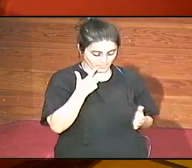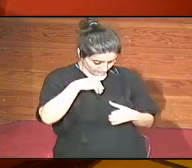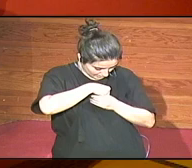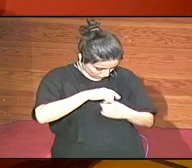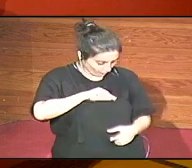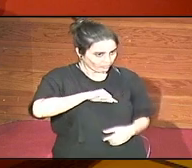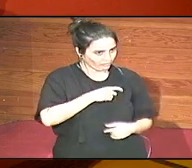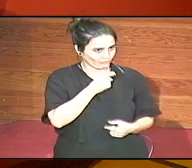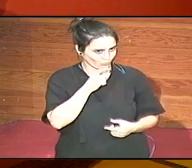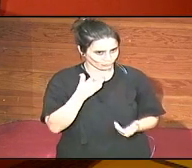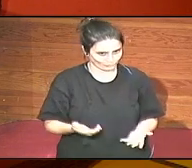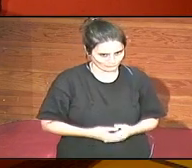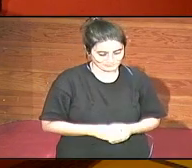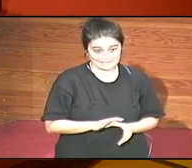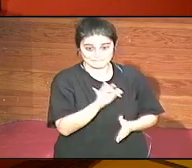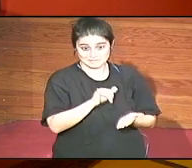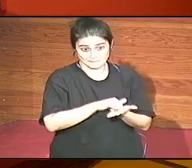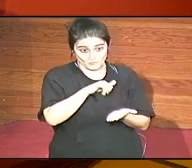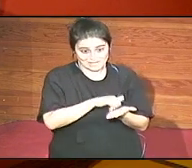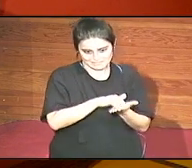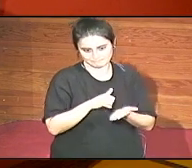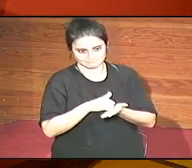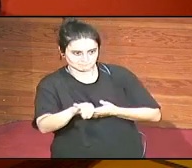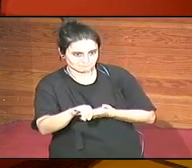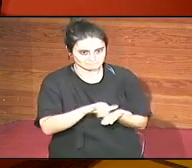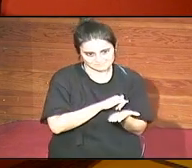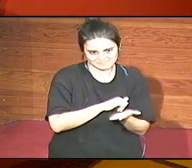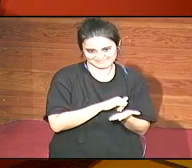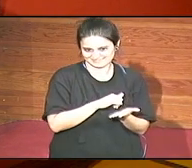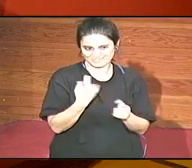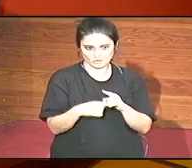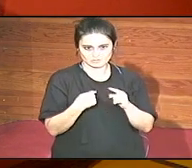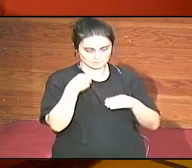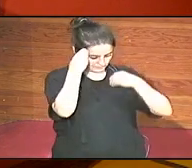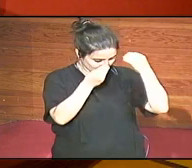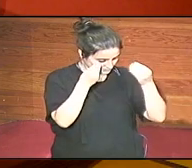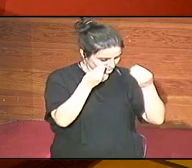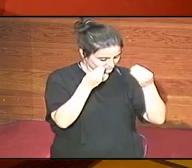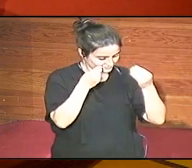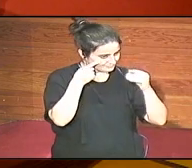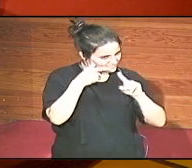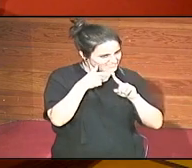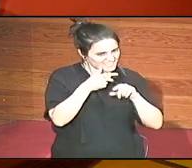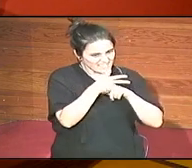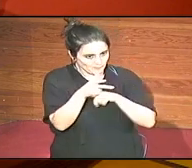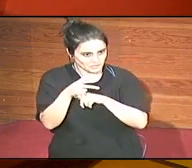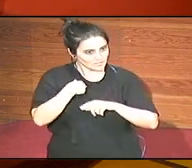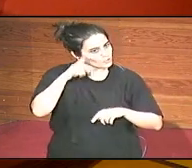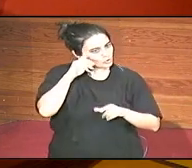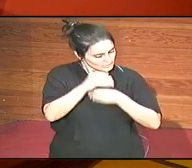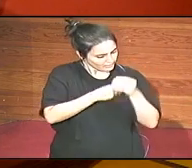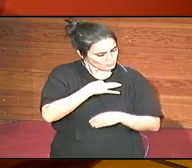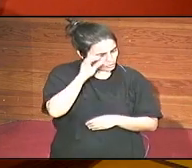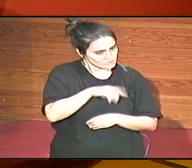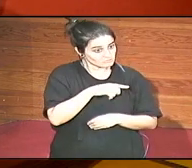y además mandando mensajes y con cosas que yo pensaba es que yo además para hacer este reportaje no sé si podría hacerlo y